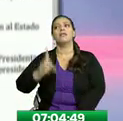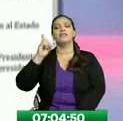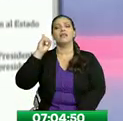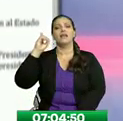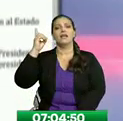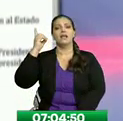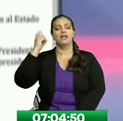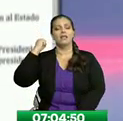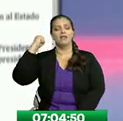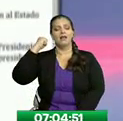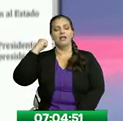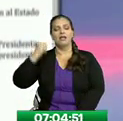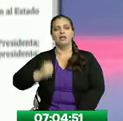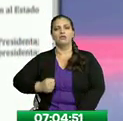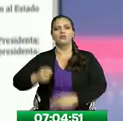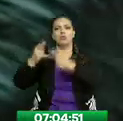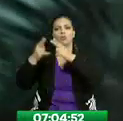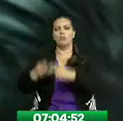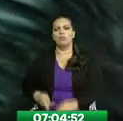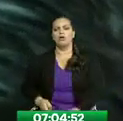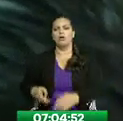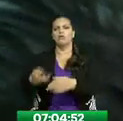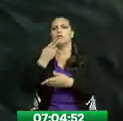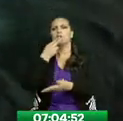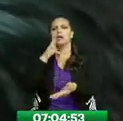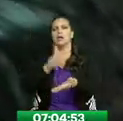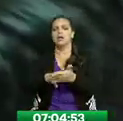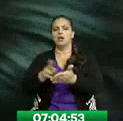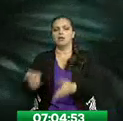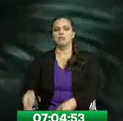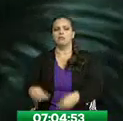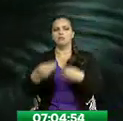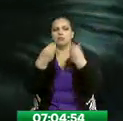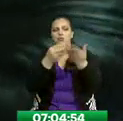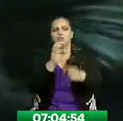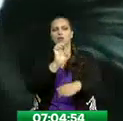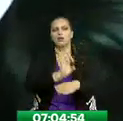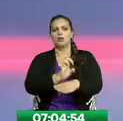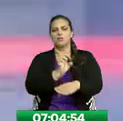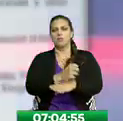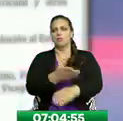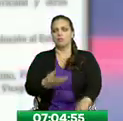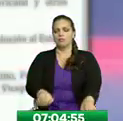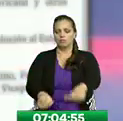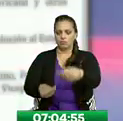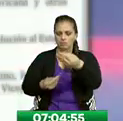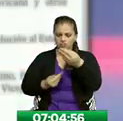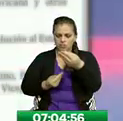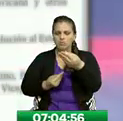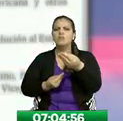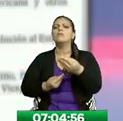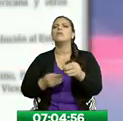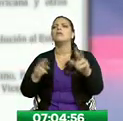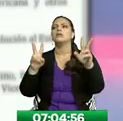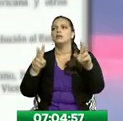las solicitudes que el organismo internacional hace a Ecuador. Entre ellas está: que se adopten